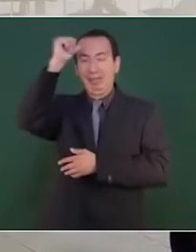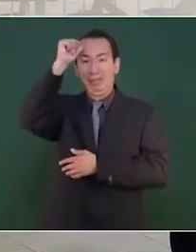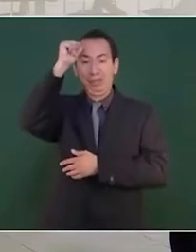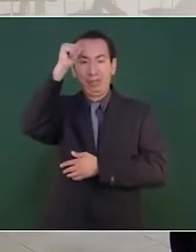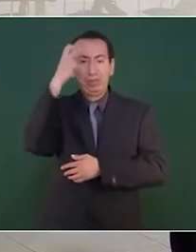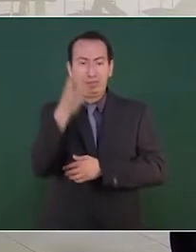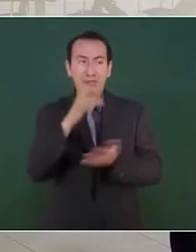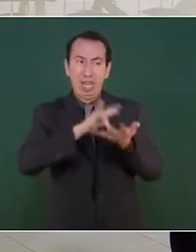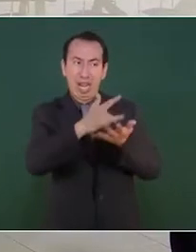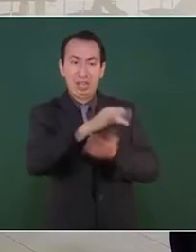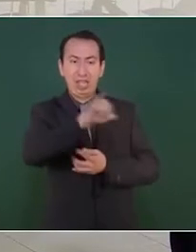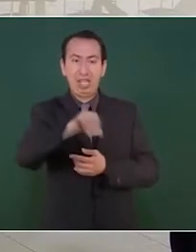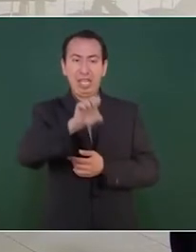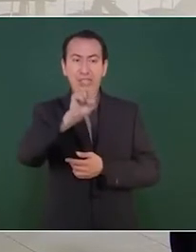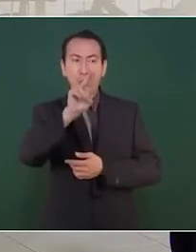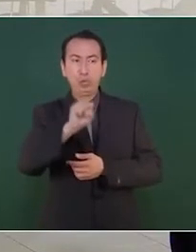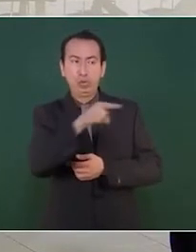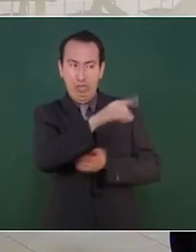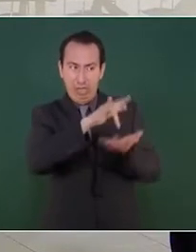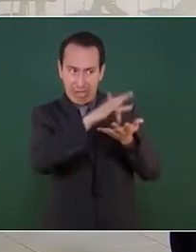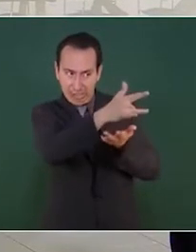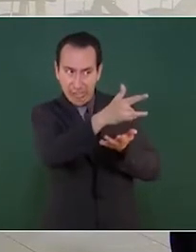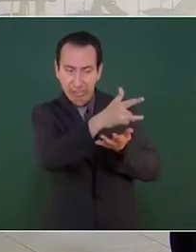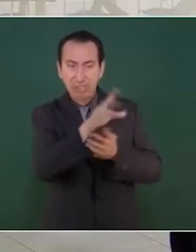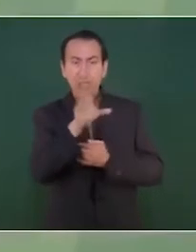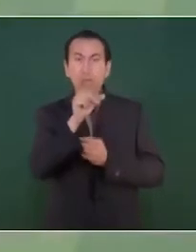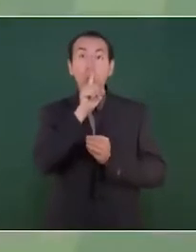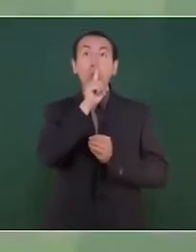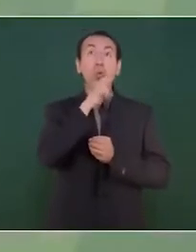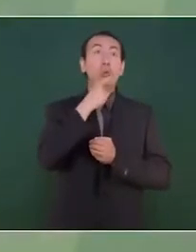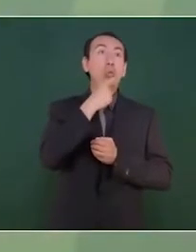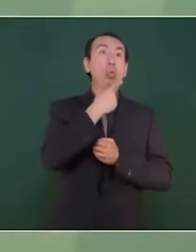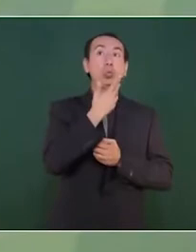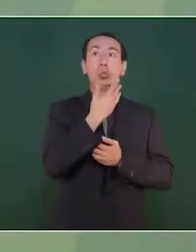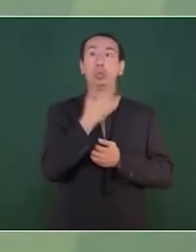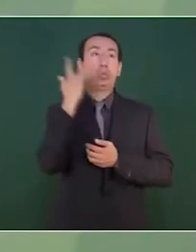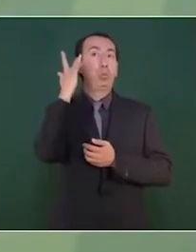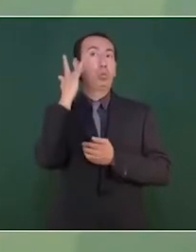pero me ayudó Jesús. No encubrir.